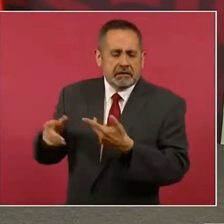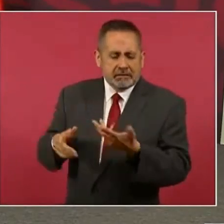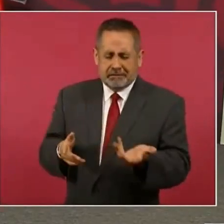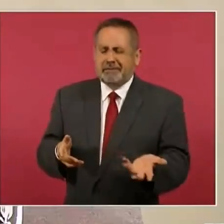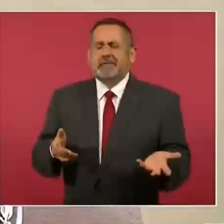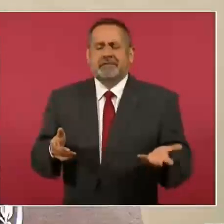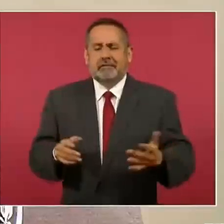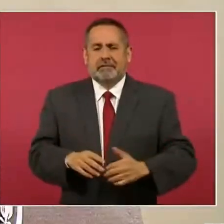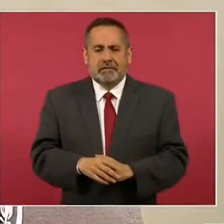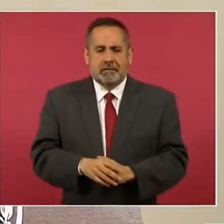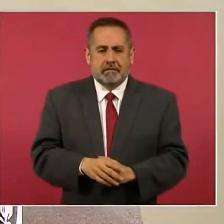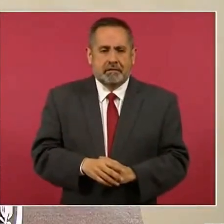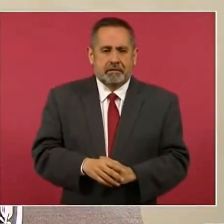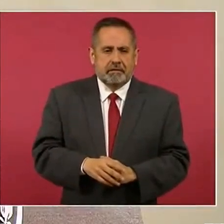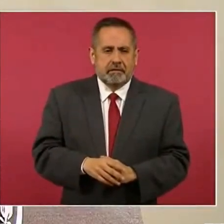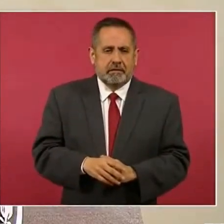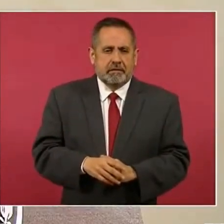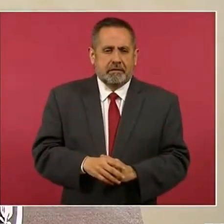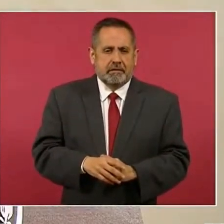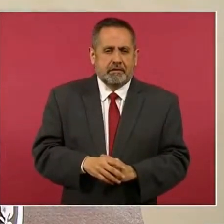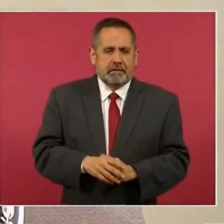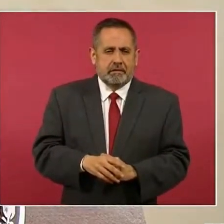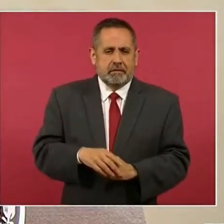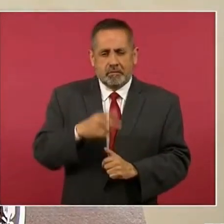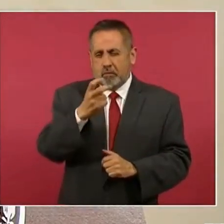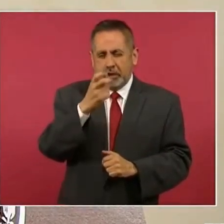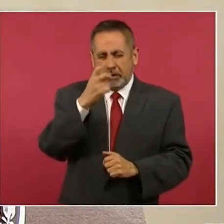cuando se agarran de la mano,